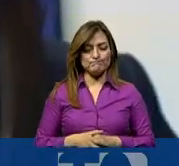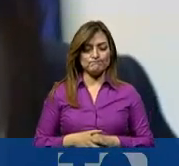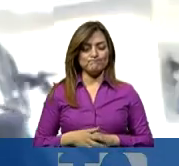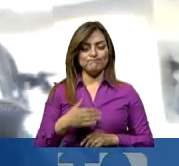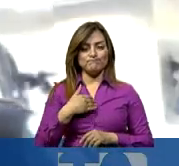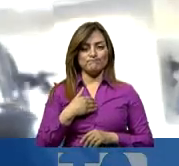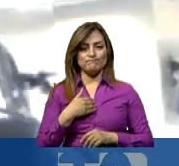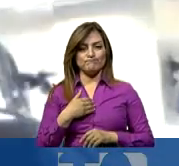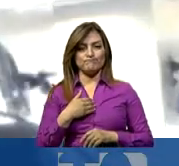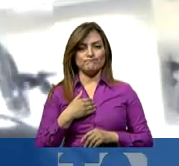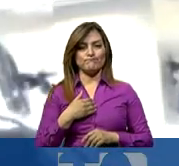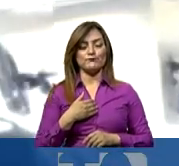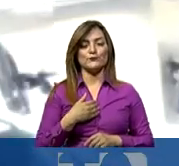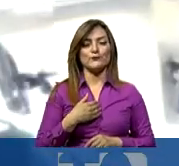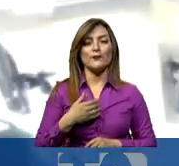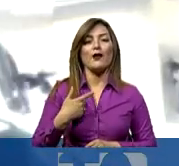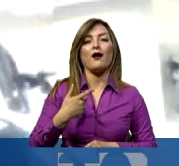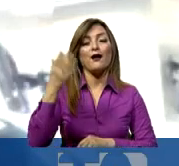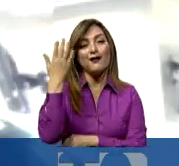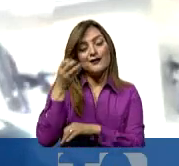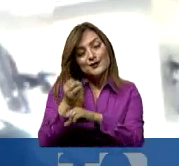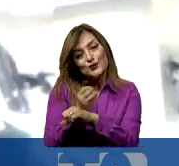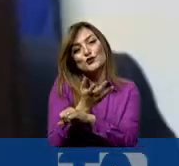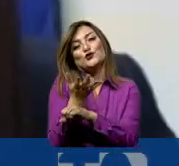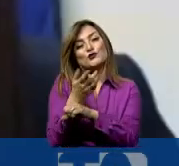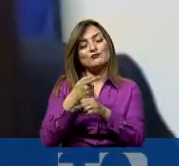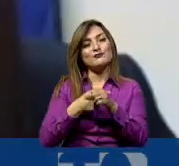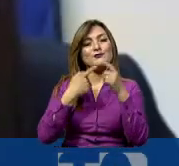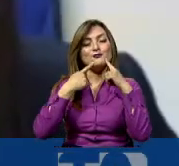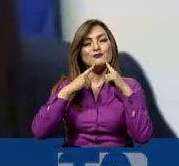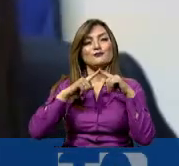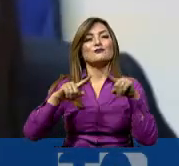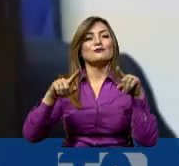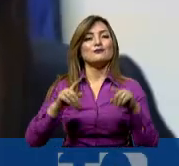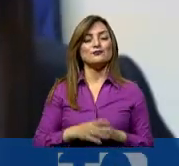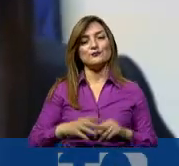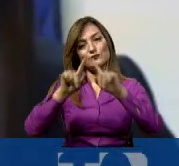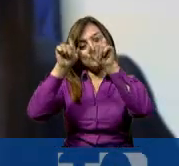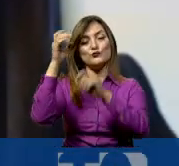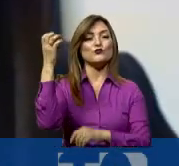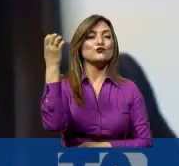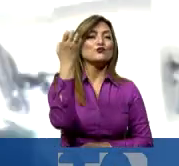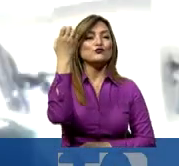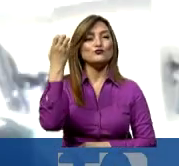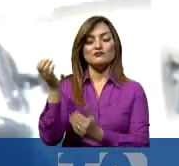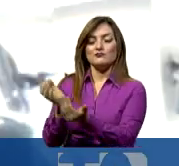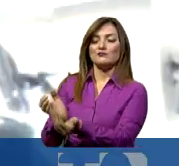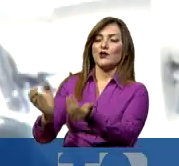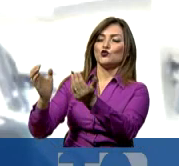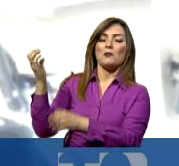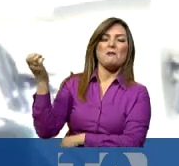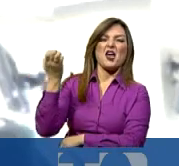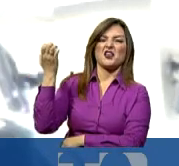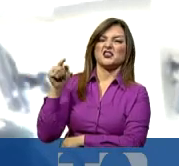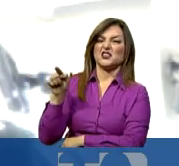alcalde de que en virtud de estos tiempos que tenemos, se pueda declarar a la empresa en emergencia, lo cual significa que ellos